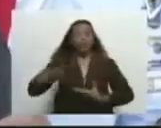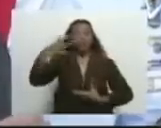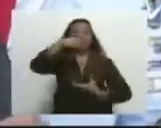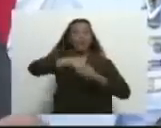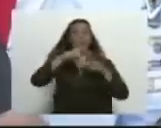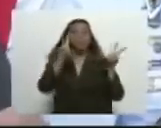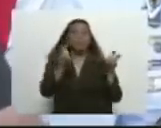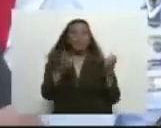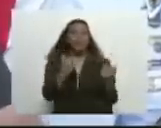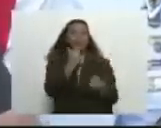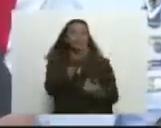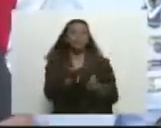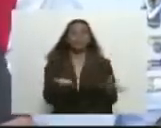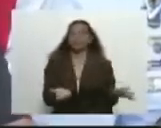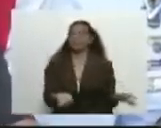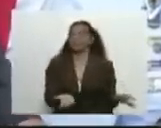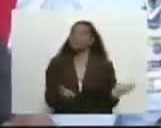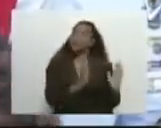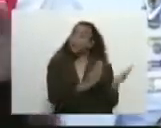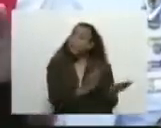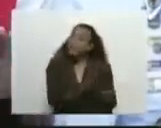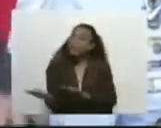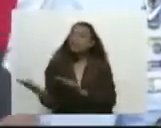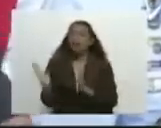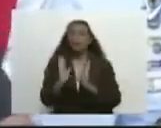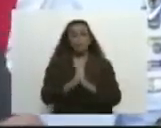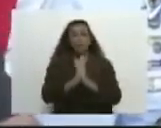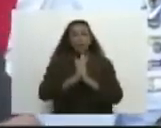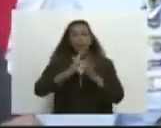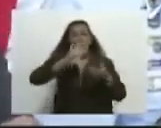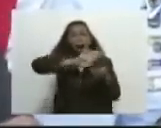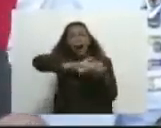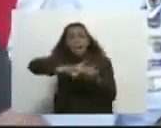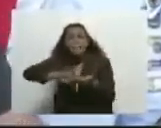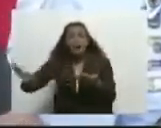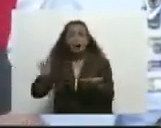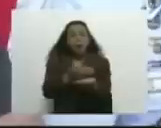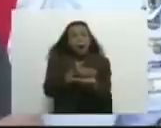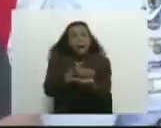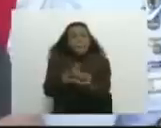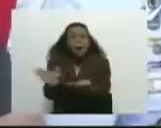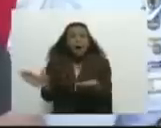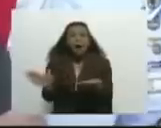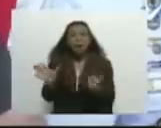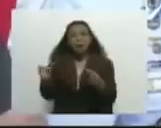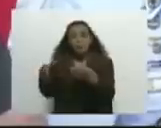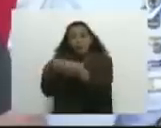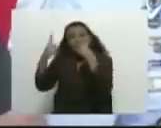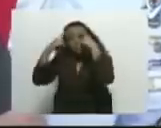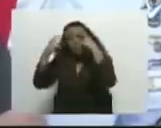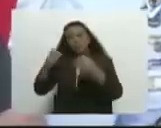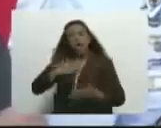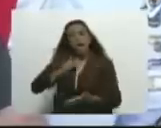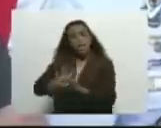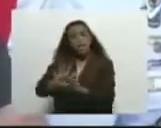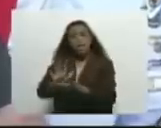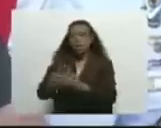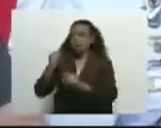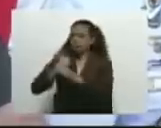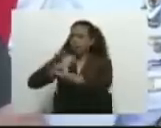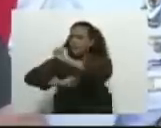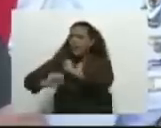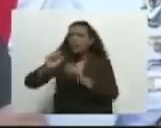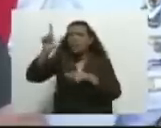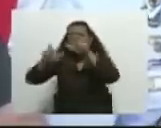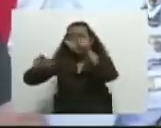Bolivariana. Yo les hago una invitación a que dejen al tema de la Fuerza Armada Nacional Bolivariana, que anda haciendo su trabajo, defendiendo la patria, defendiendo